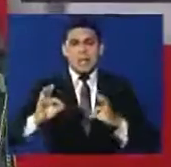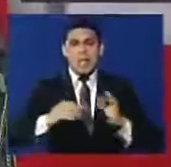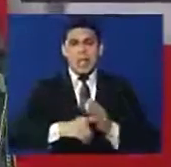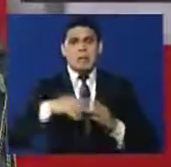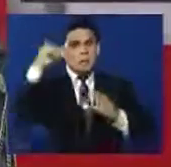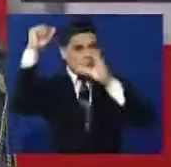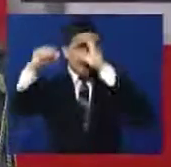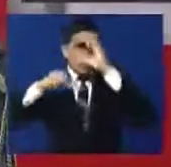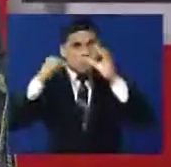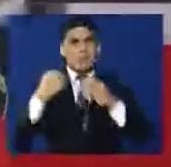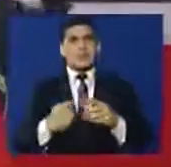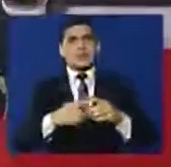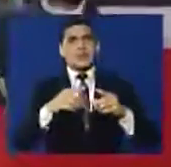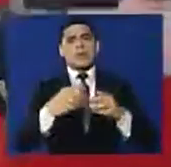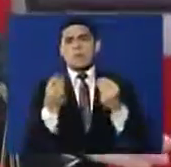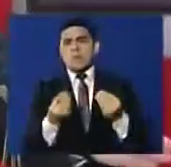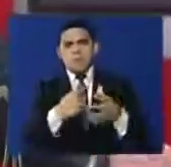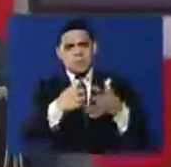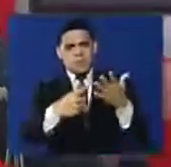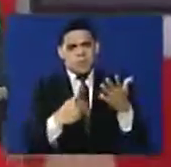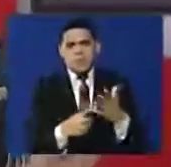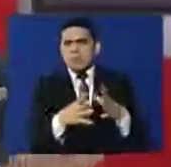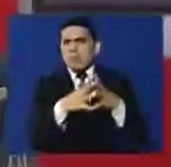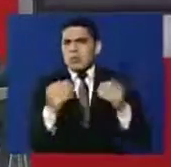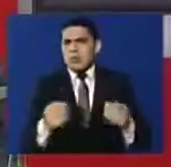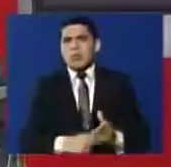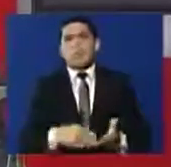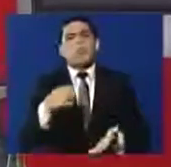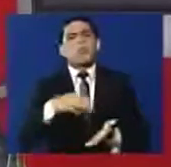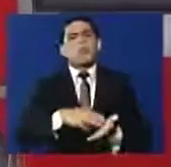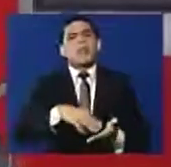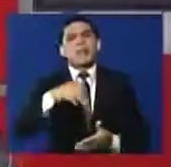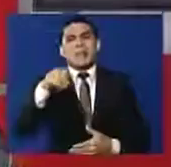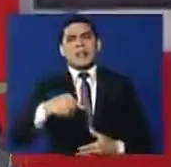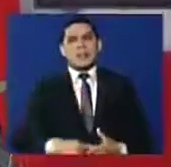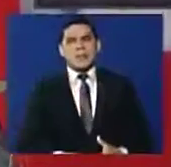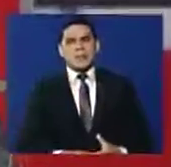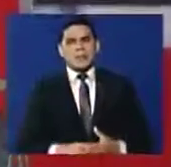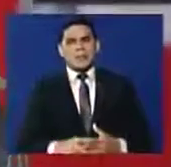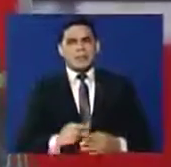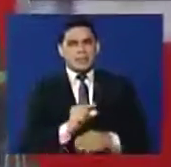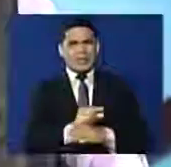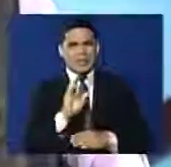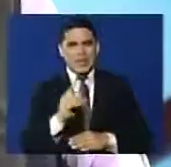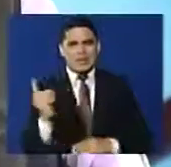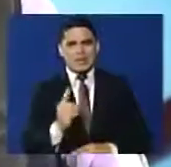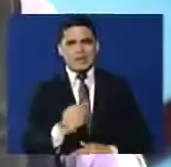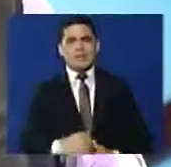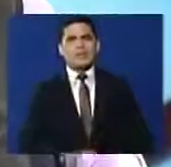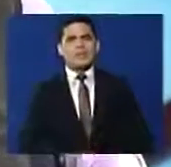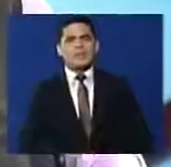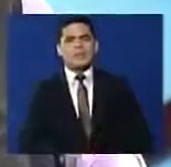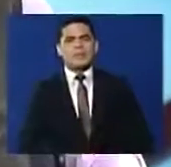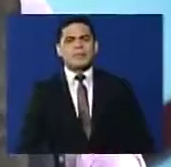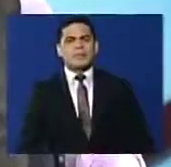vaya. Y afines del Distrito Federal y el Estado. Mira, eso es un muerto. Ya venimos.